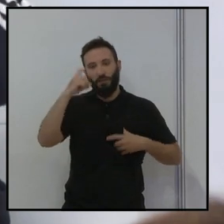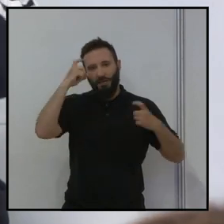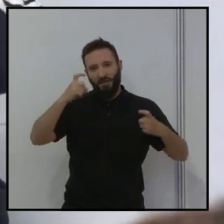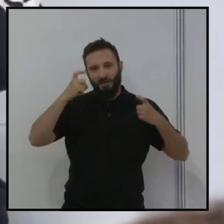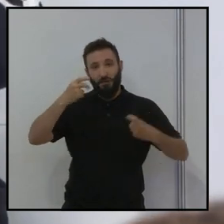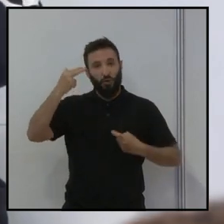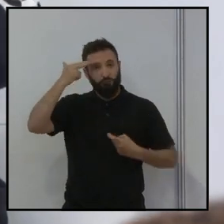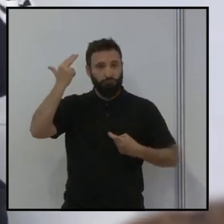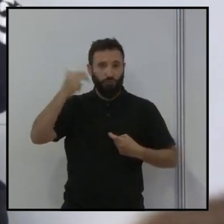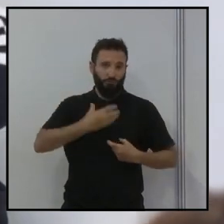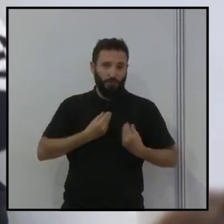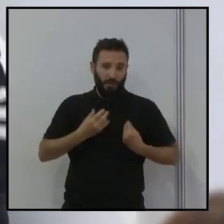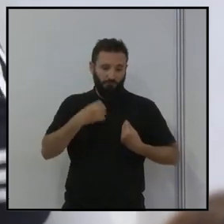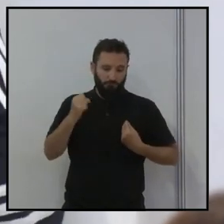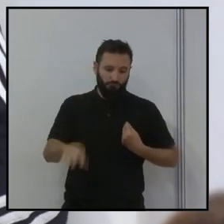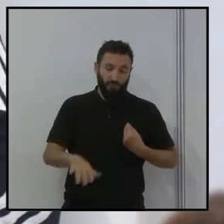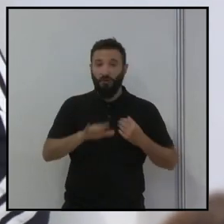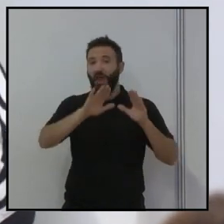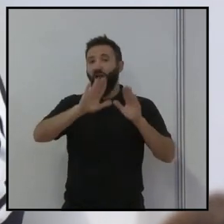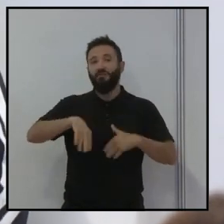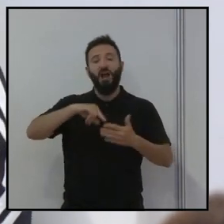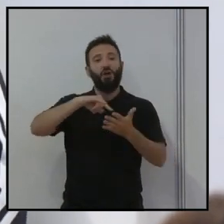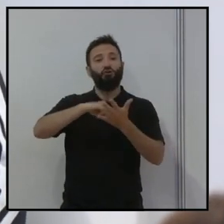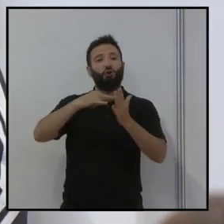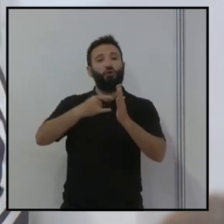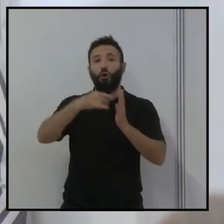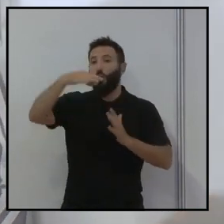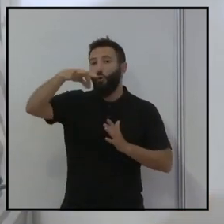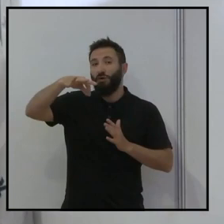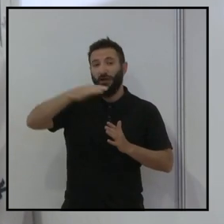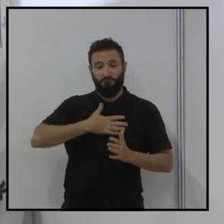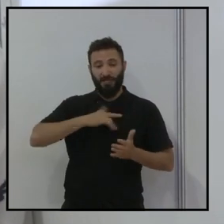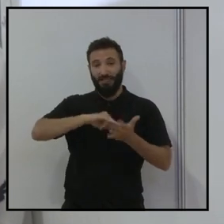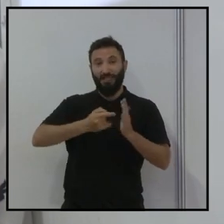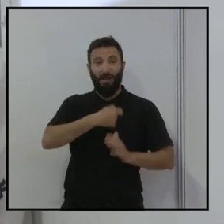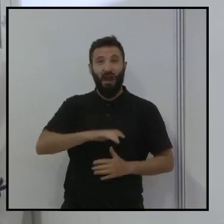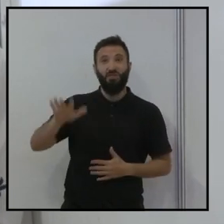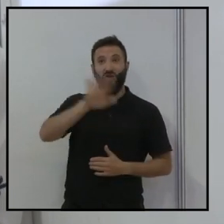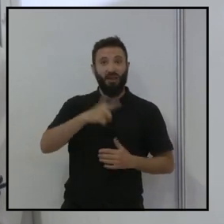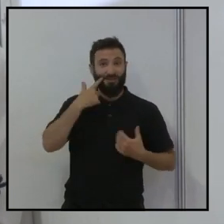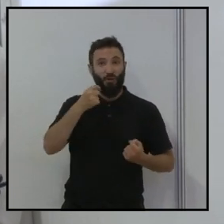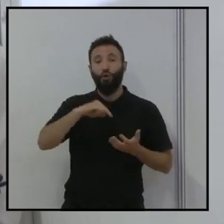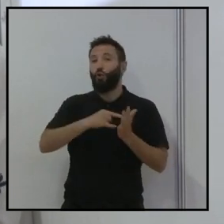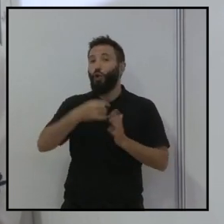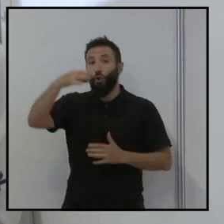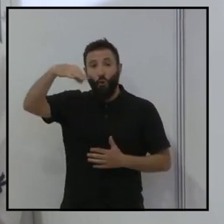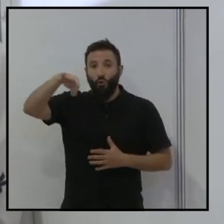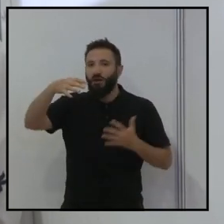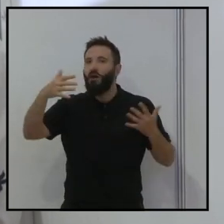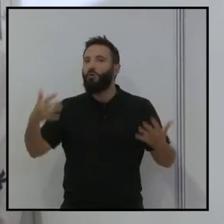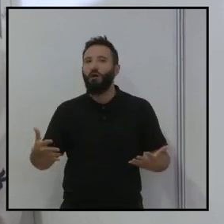Y esto, la única solución que se le da en nuestro Sistema Nacional de Salud, por llamarlo de alguna forma, es